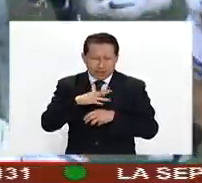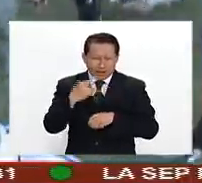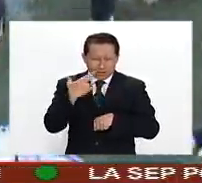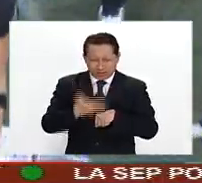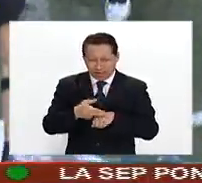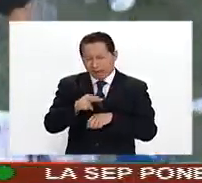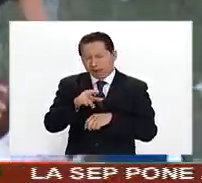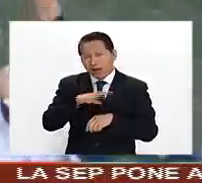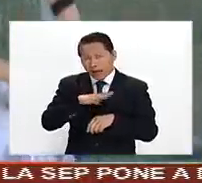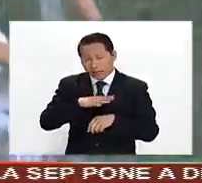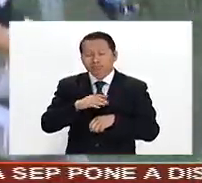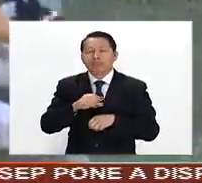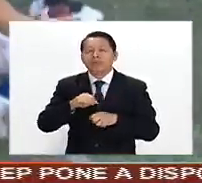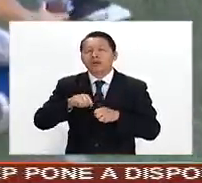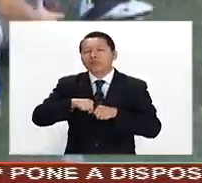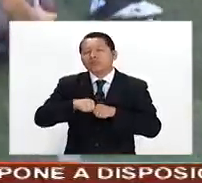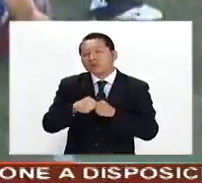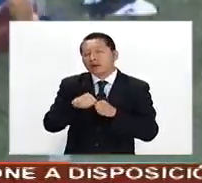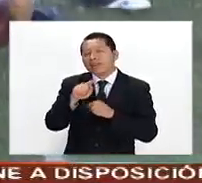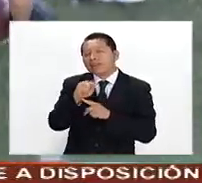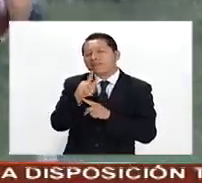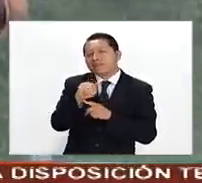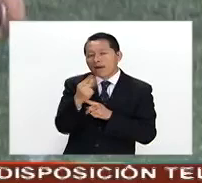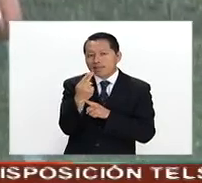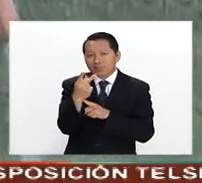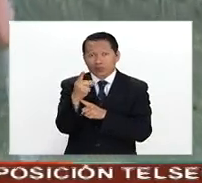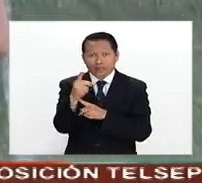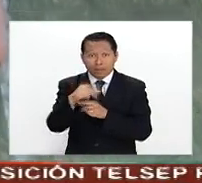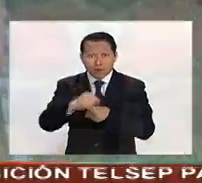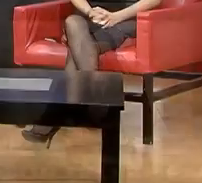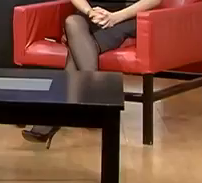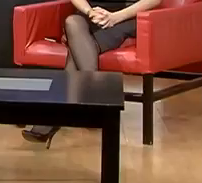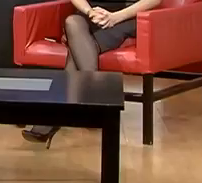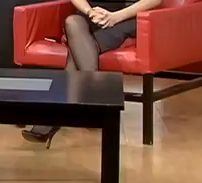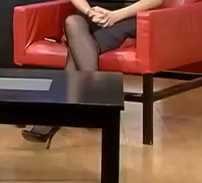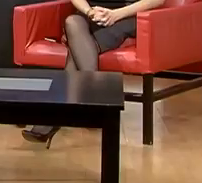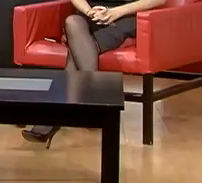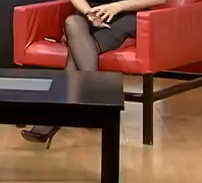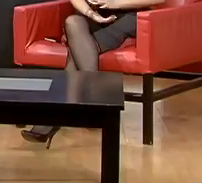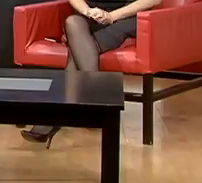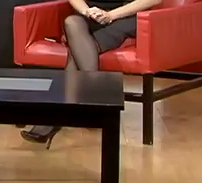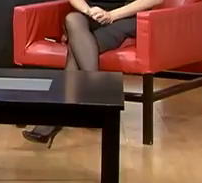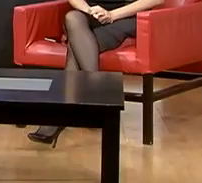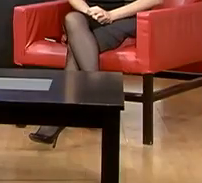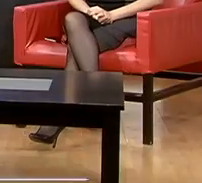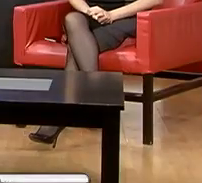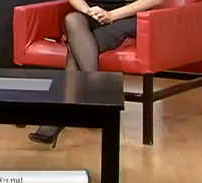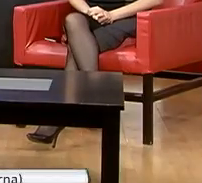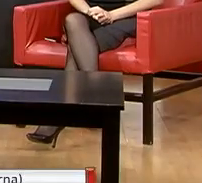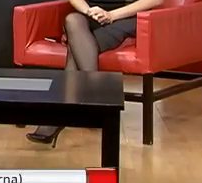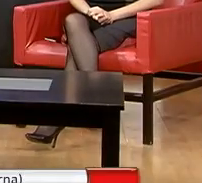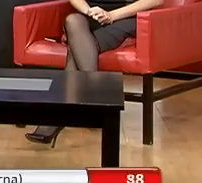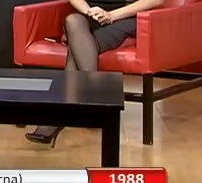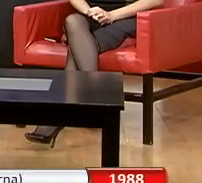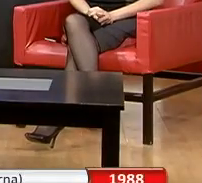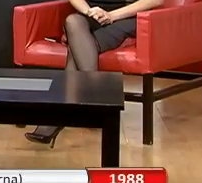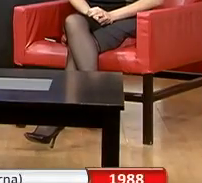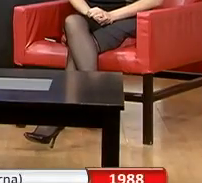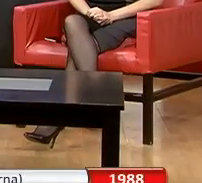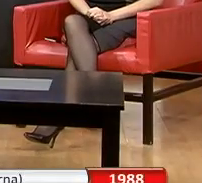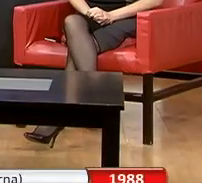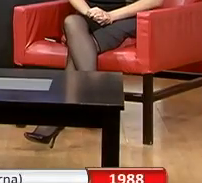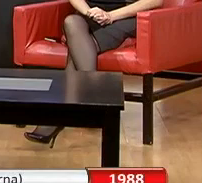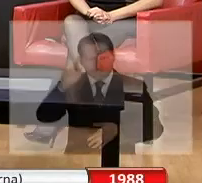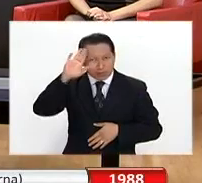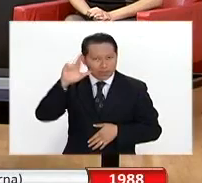fractura de tibia y será operado el 25 de diciembre. Bueno, pues así llegamos al final. Muchas gracias.